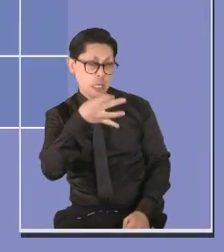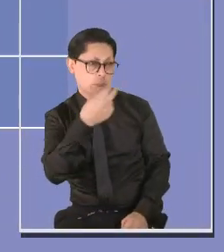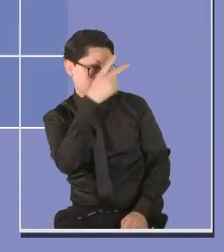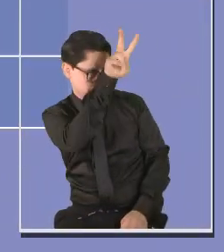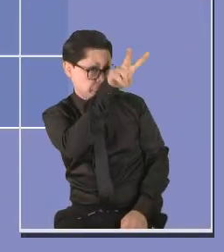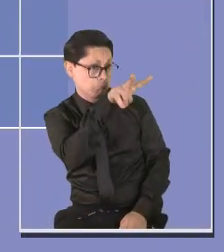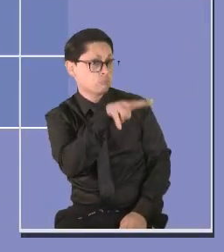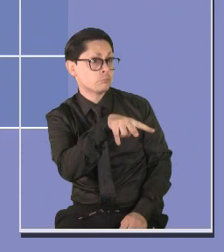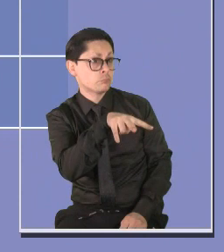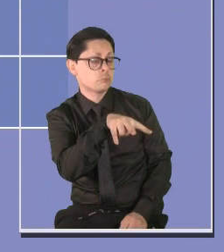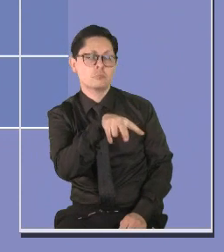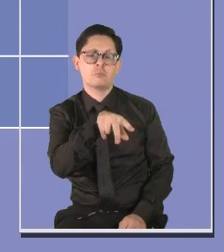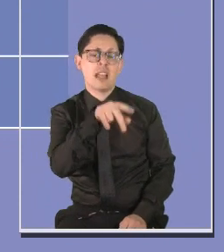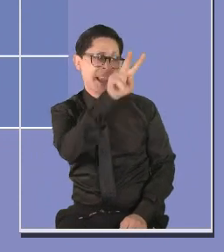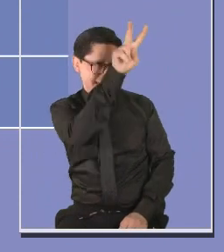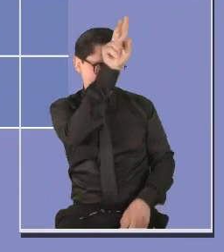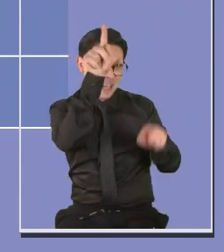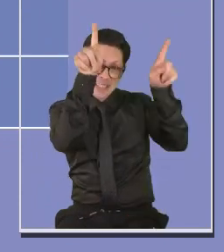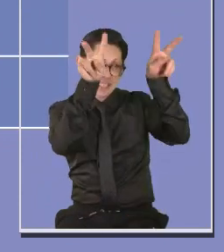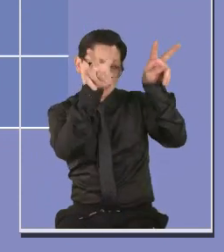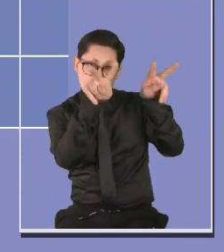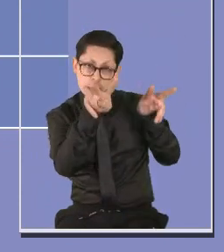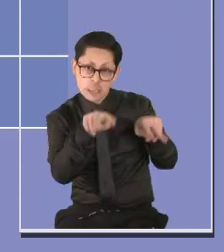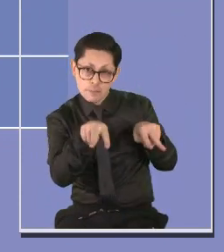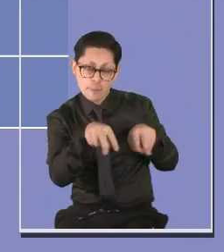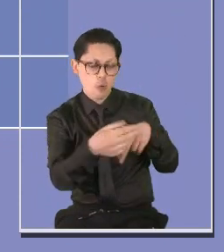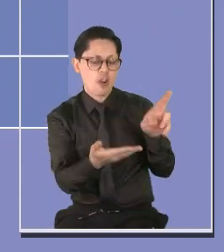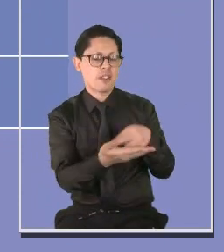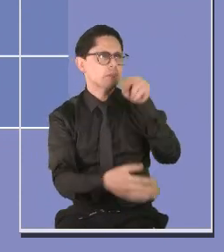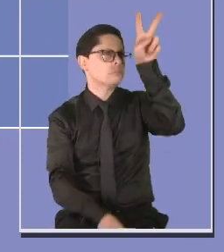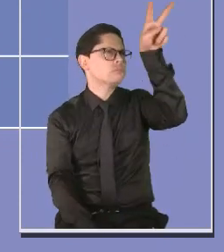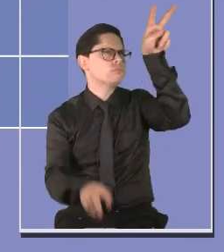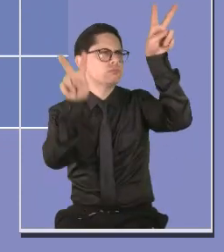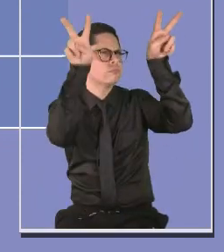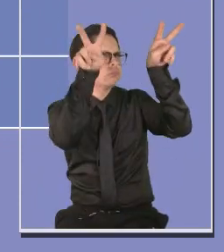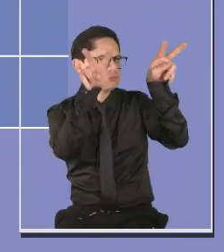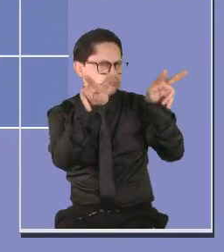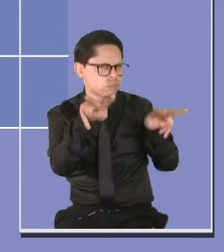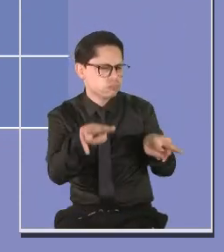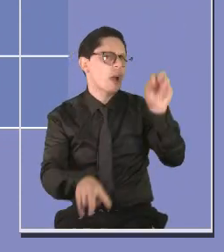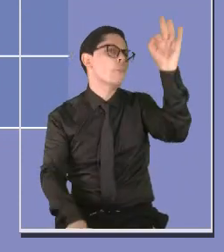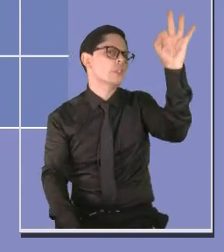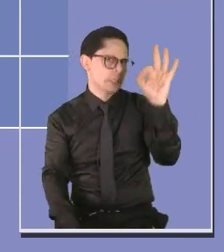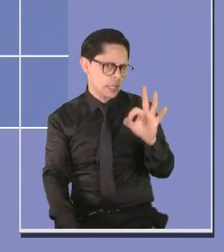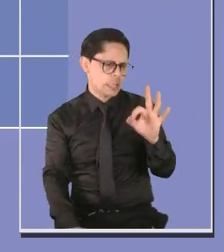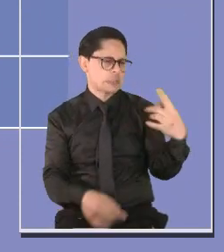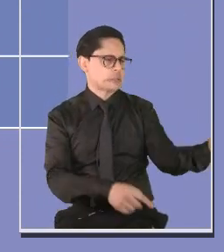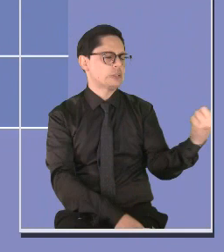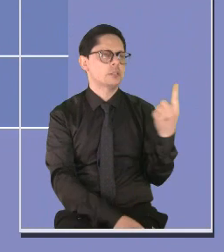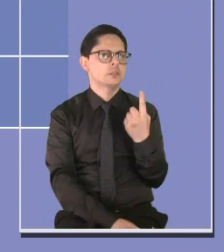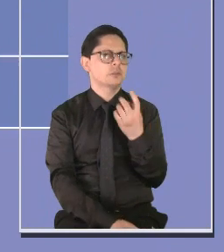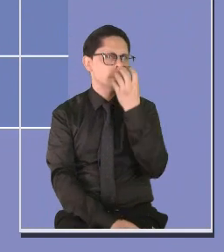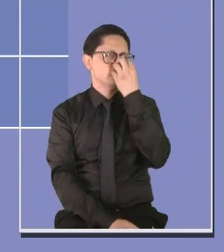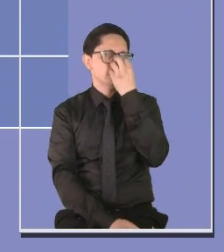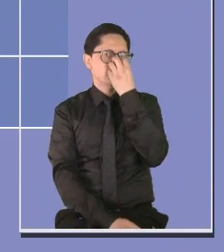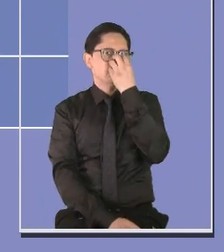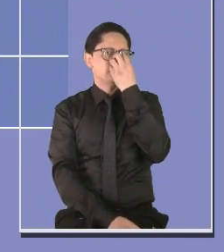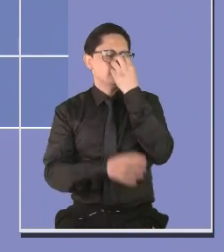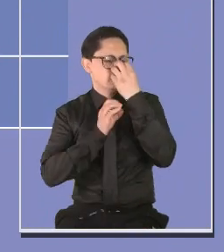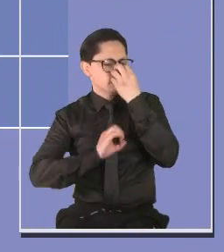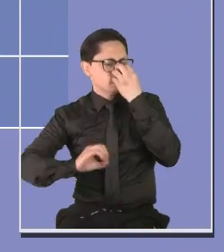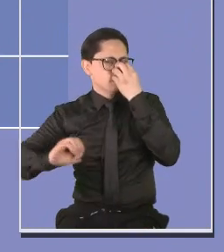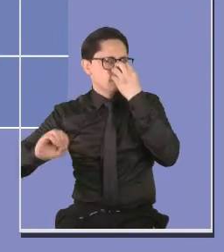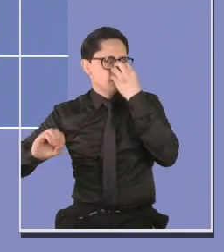estamos mirando y en ese sentido vamos a revisar específicamente el porcentaje de pacientes con ventilación mecánica